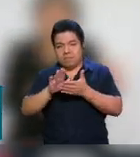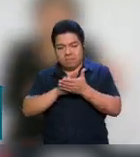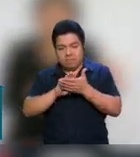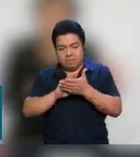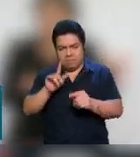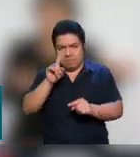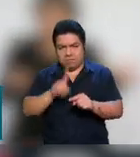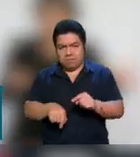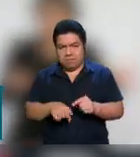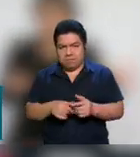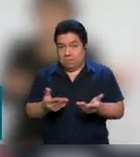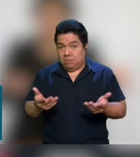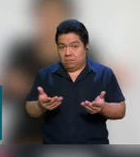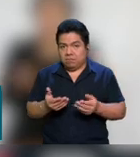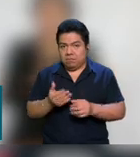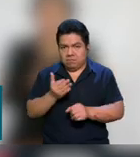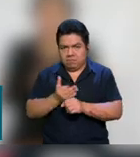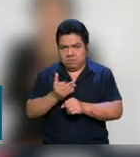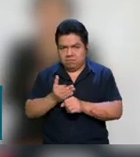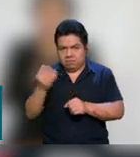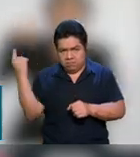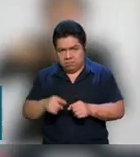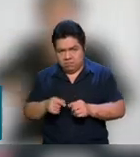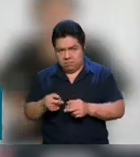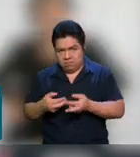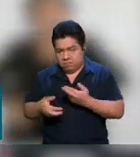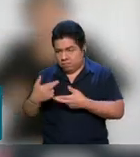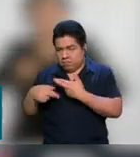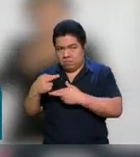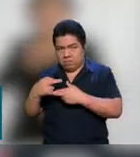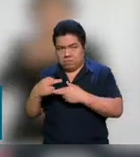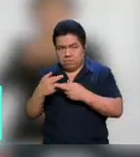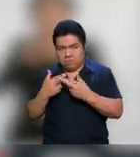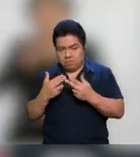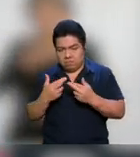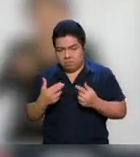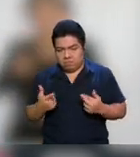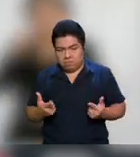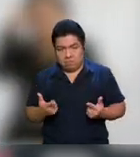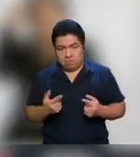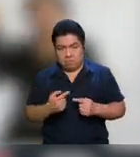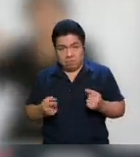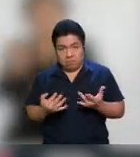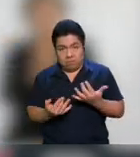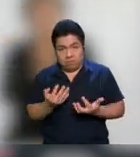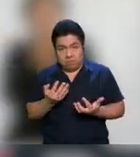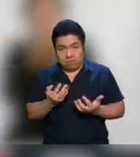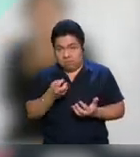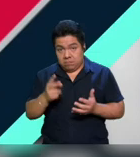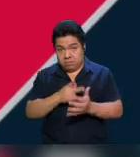qué quieren, que vamos a regresar al fascismo, a quemar, a romper libros?